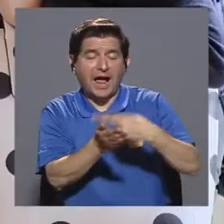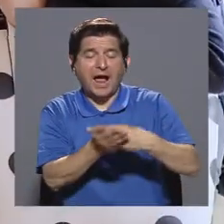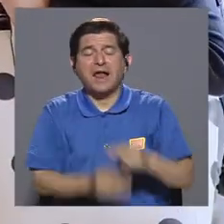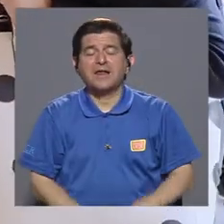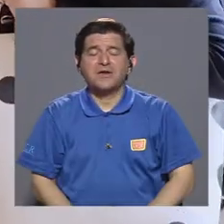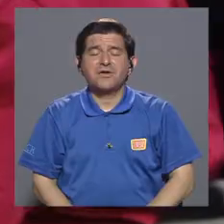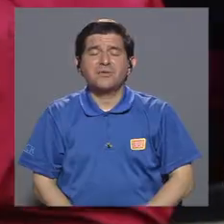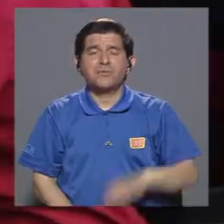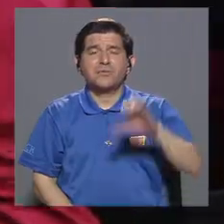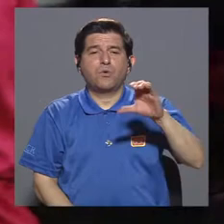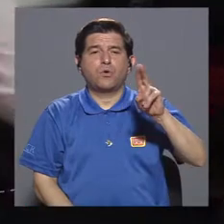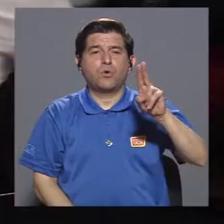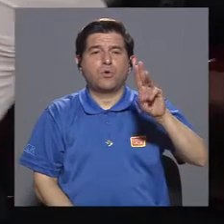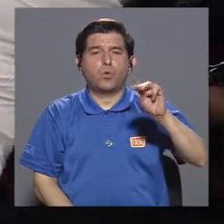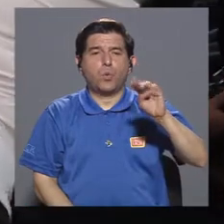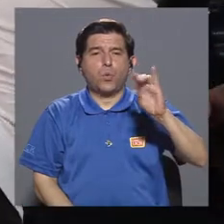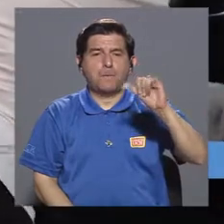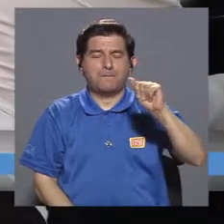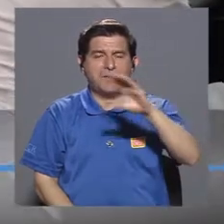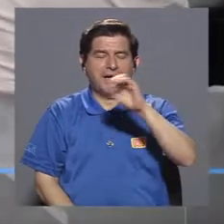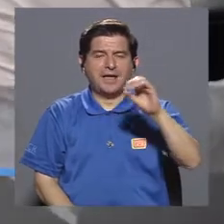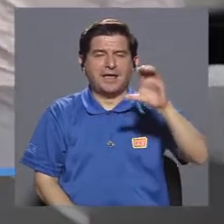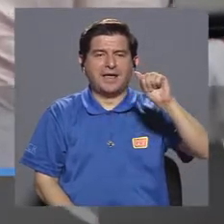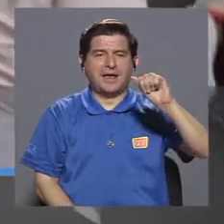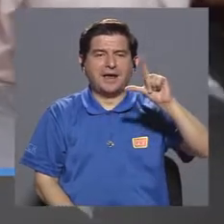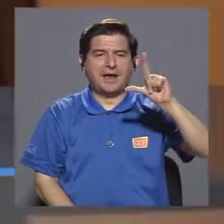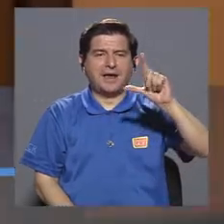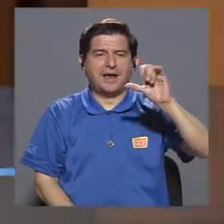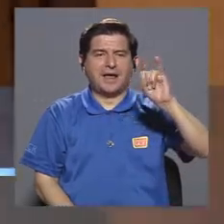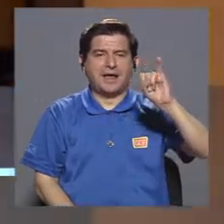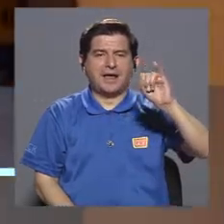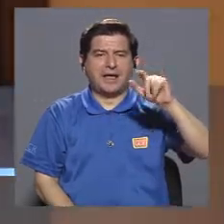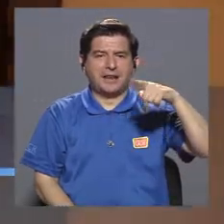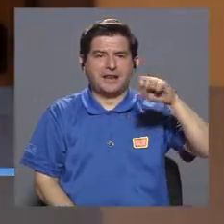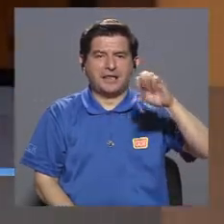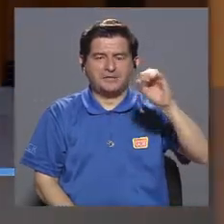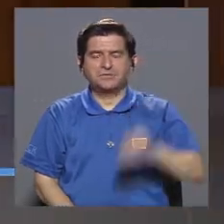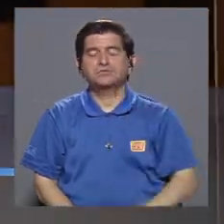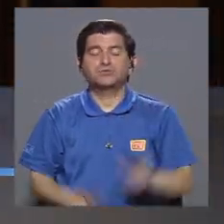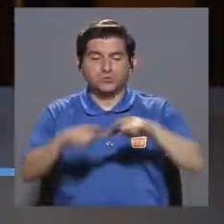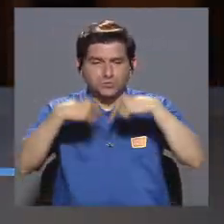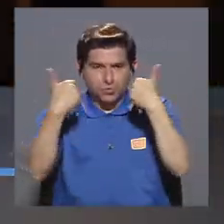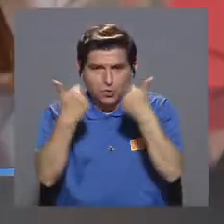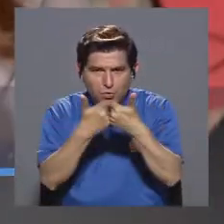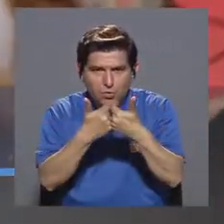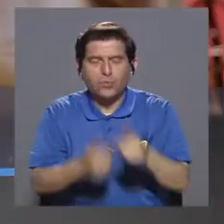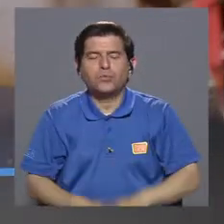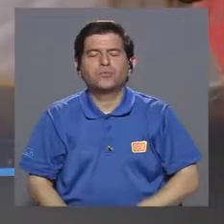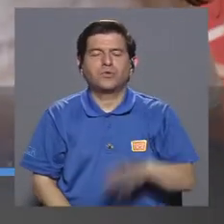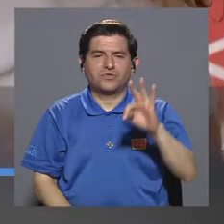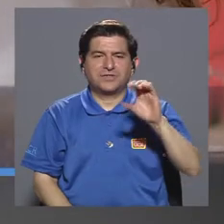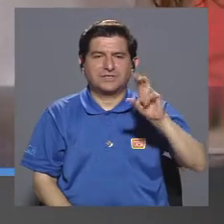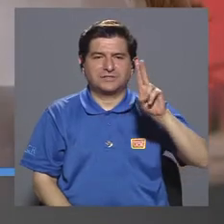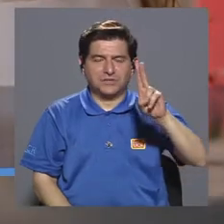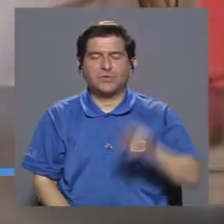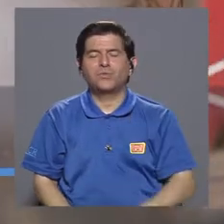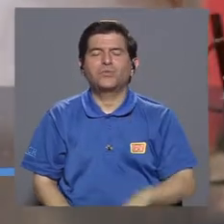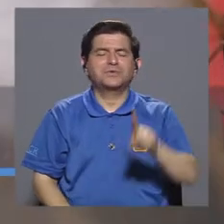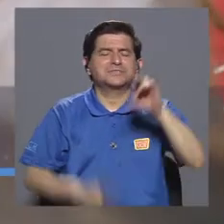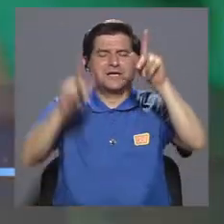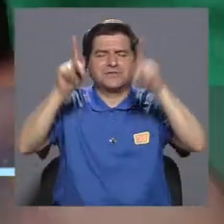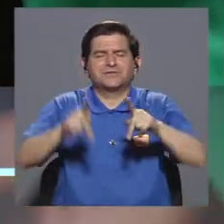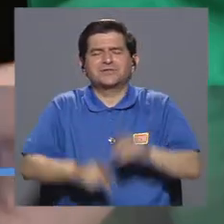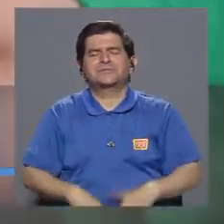Al ritmo de cumbia y calipso, jóvenes de la Universidad de Costa Rica y del trabajo comunal Música en Acción alegraron a cientos